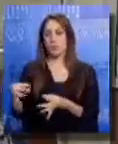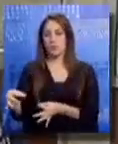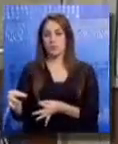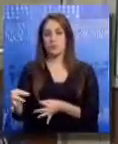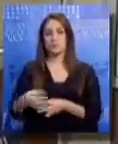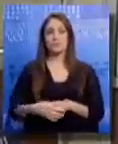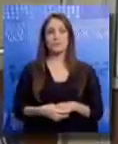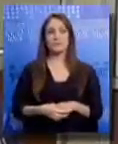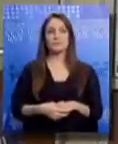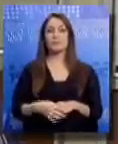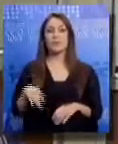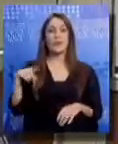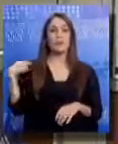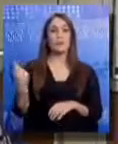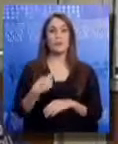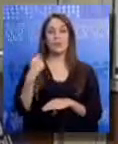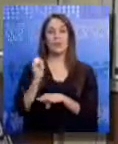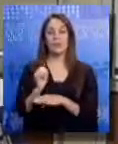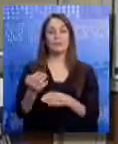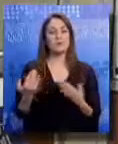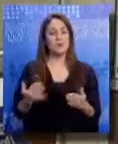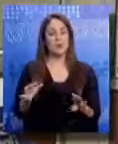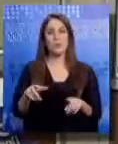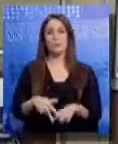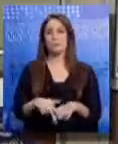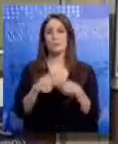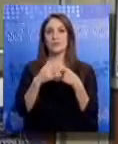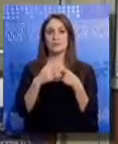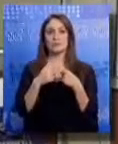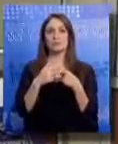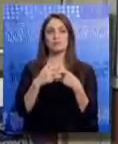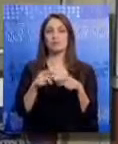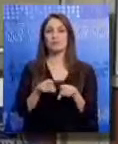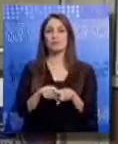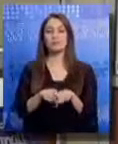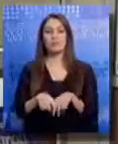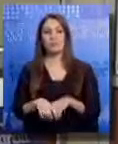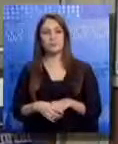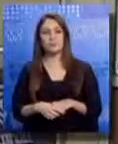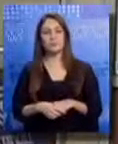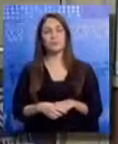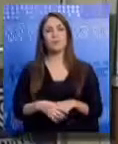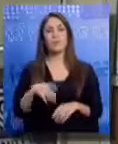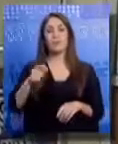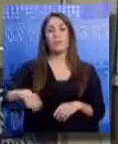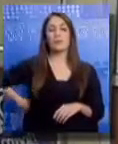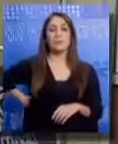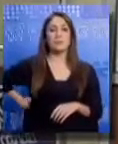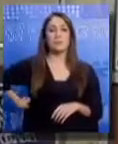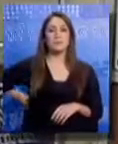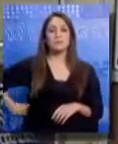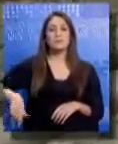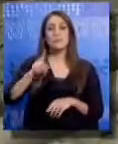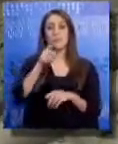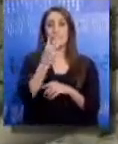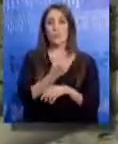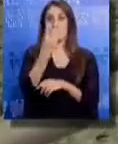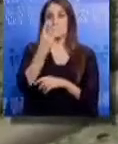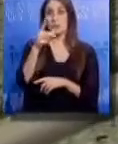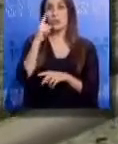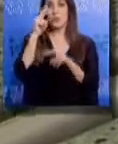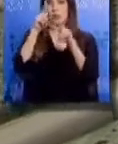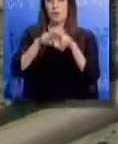A nivel nacional, este momento ya se encuentran en nuestros almacenes, así como también para nuestros suscriptores en nuestra página web. Si bien la